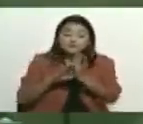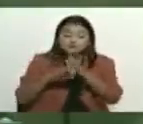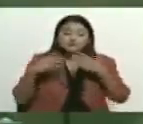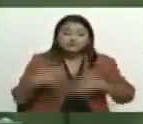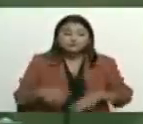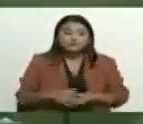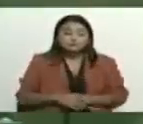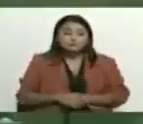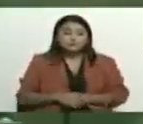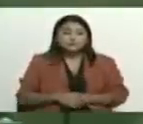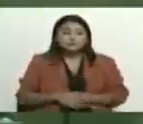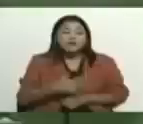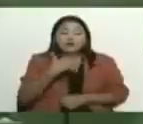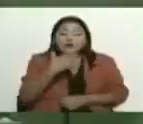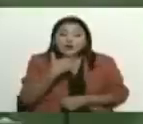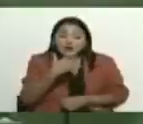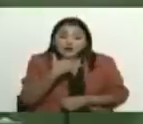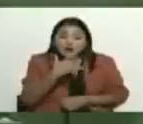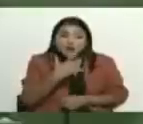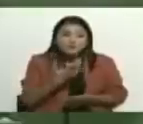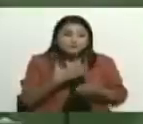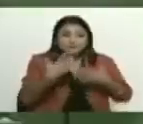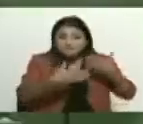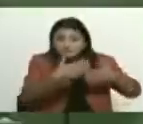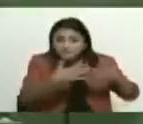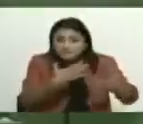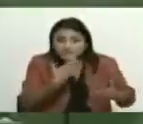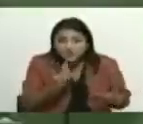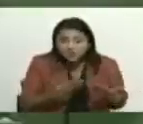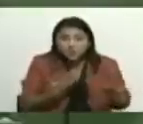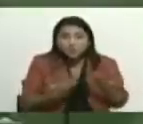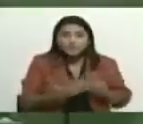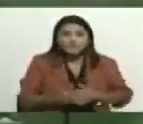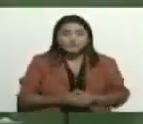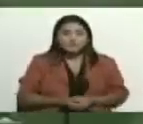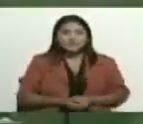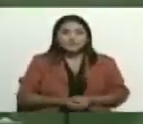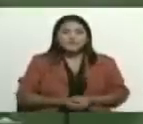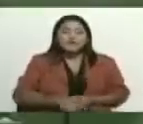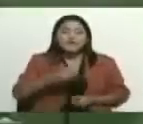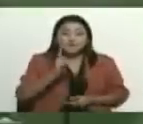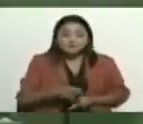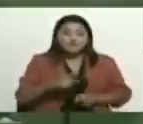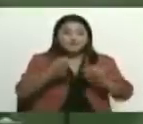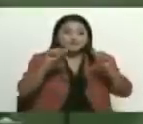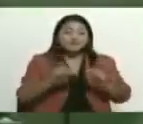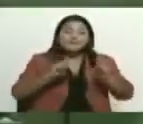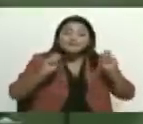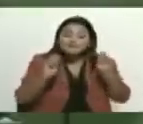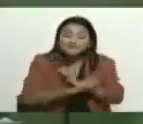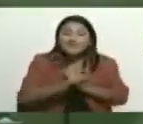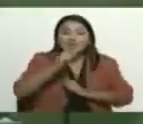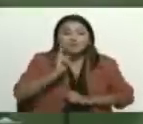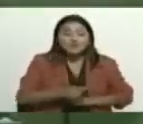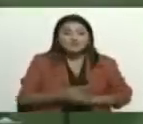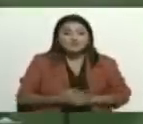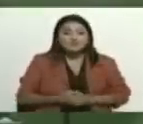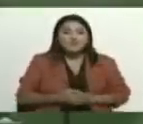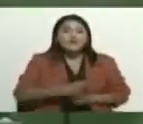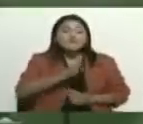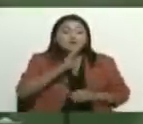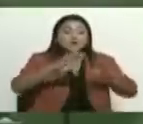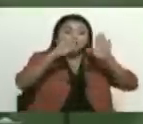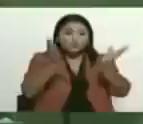hay pocas esperanzas de que las cosas mejoren pronto si no se cambia radicalmente el sistema actual. El Banco